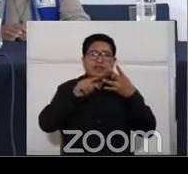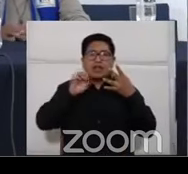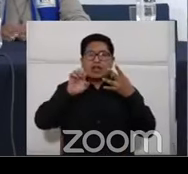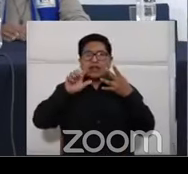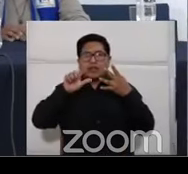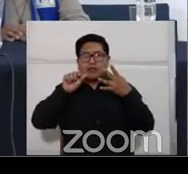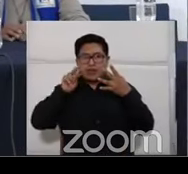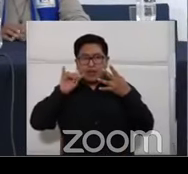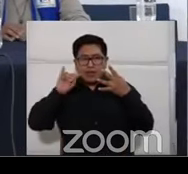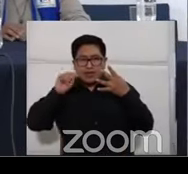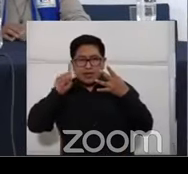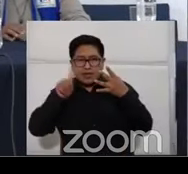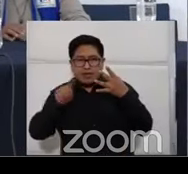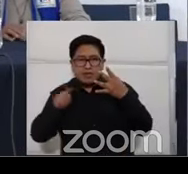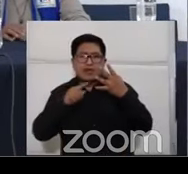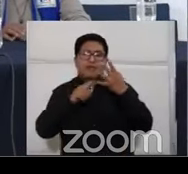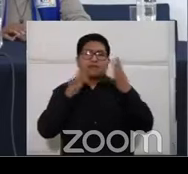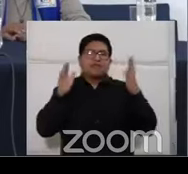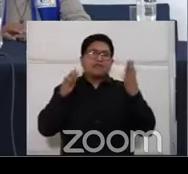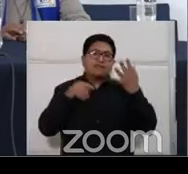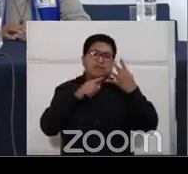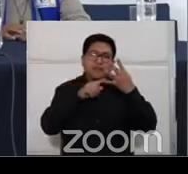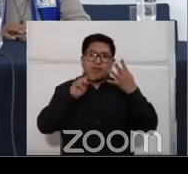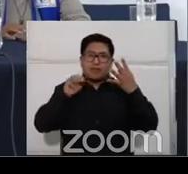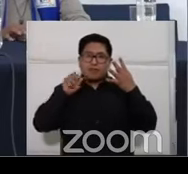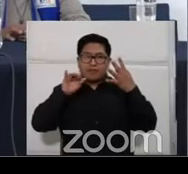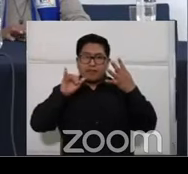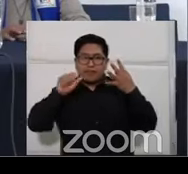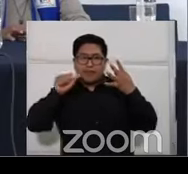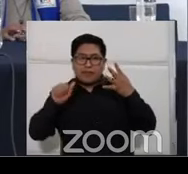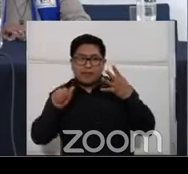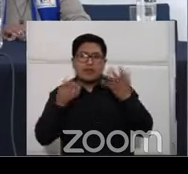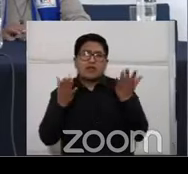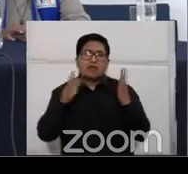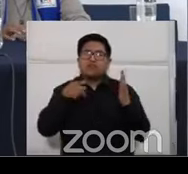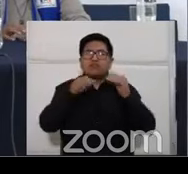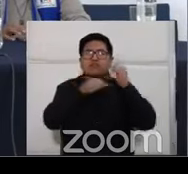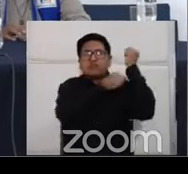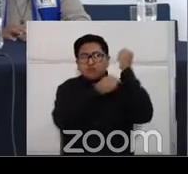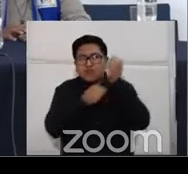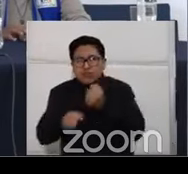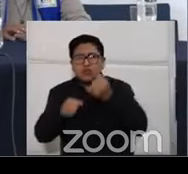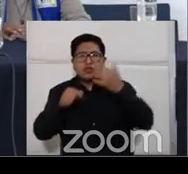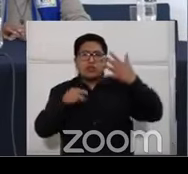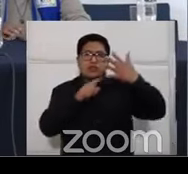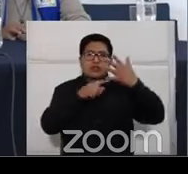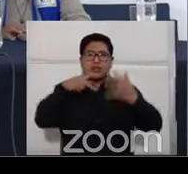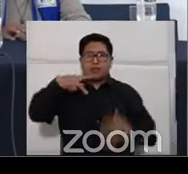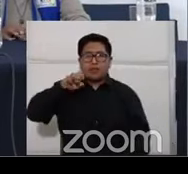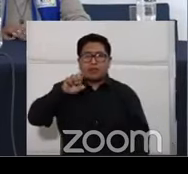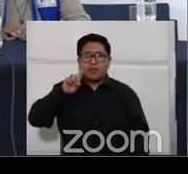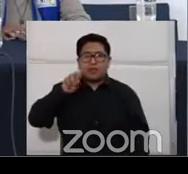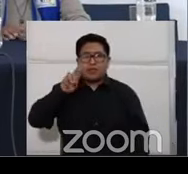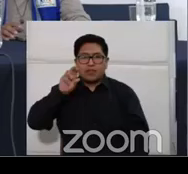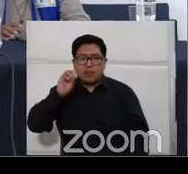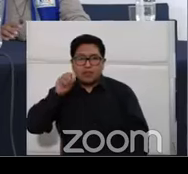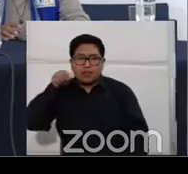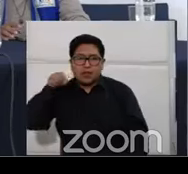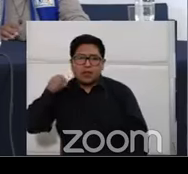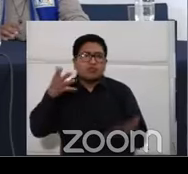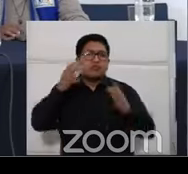del proyecto plataforma nada santacruz a maría condori de la fundación parc para al señor pedro dal bó del adn y